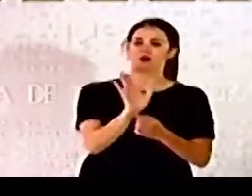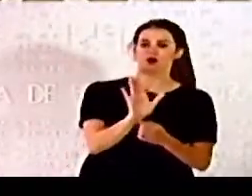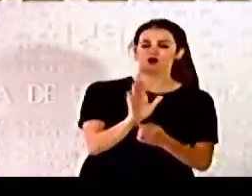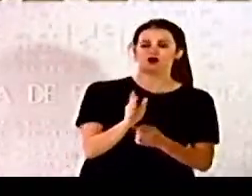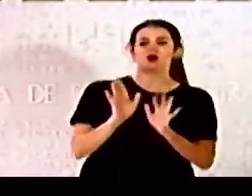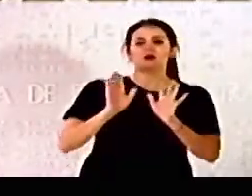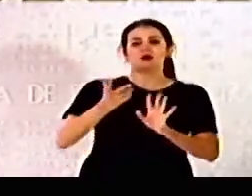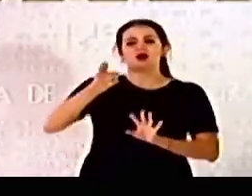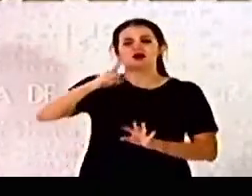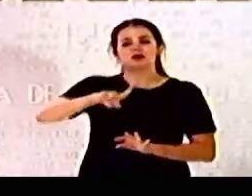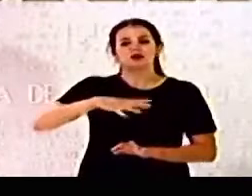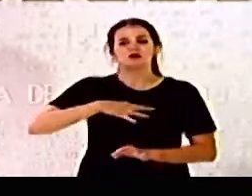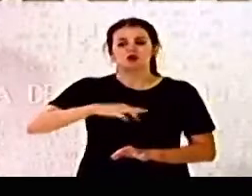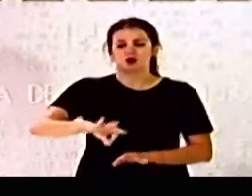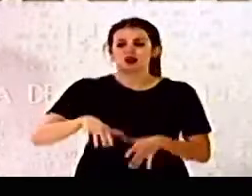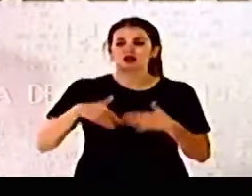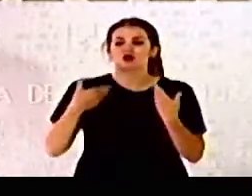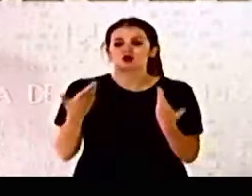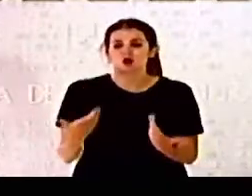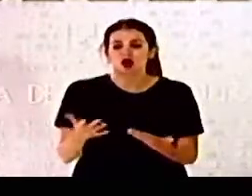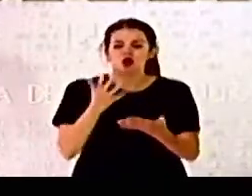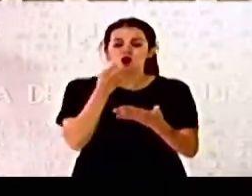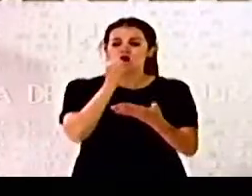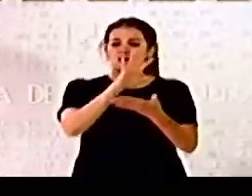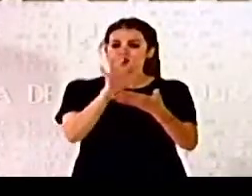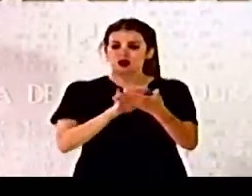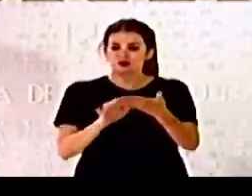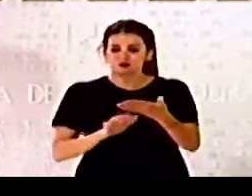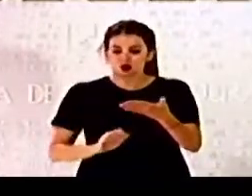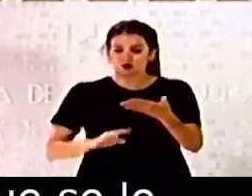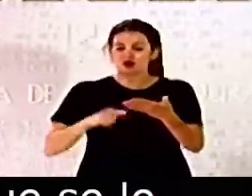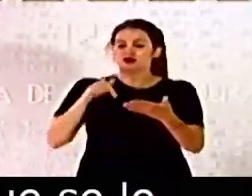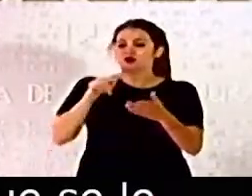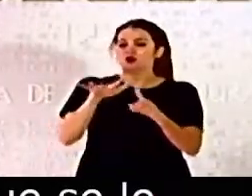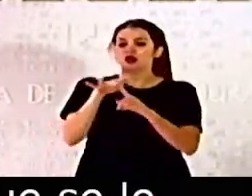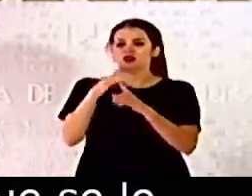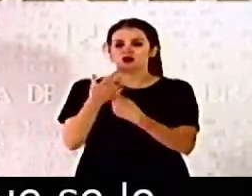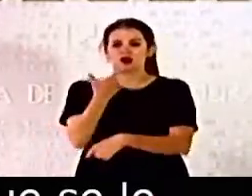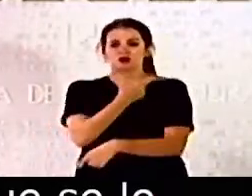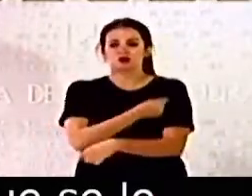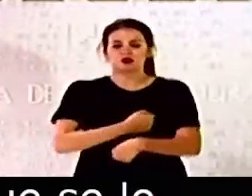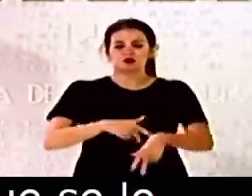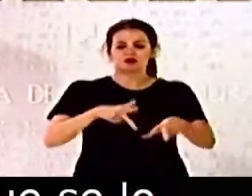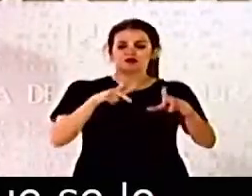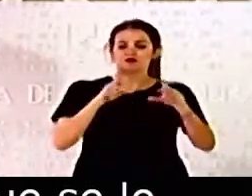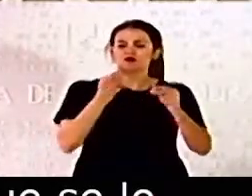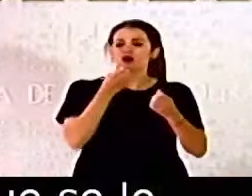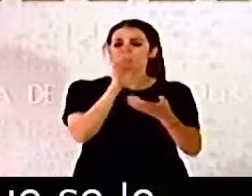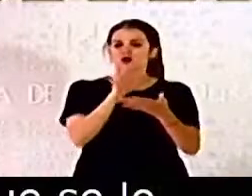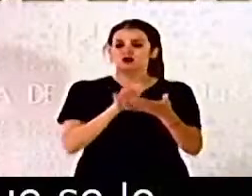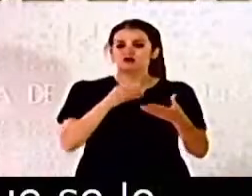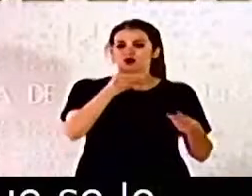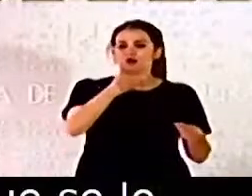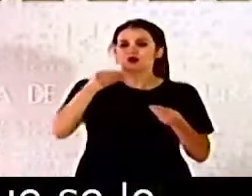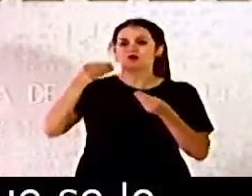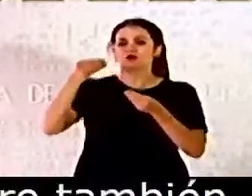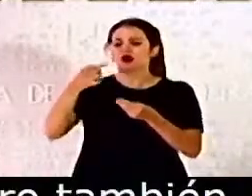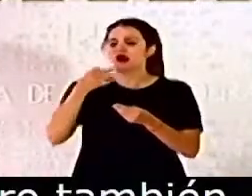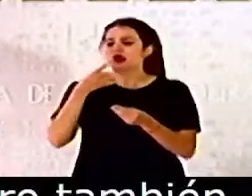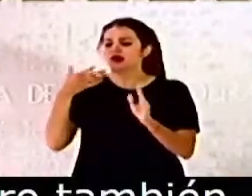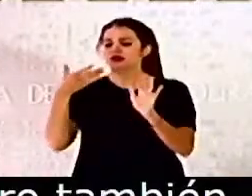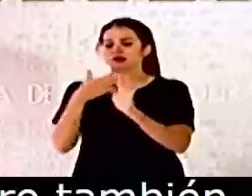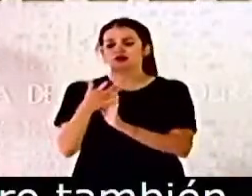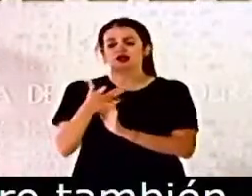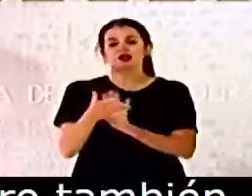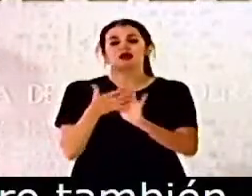también puede ser el informe que te dan en el acto de vacunación cuando terminas y te dicen que te han puesto las 2 dosis o la dosis de